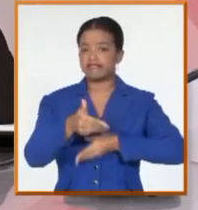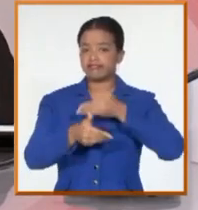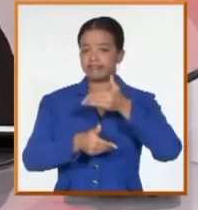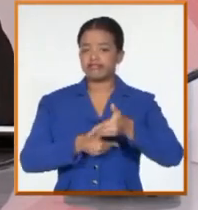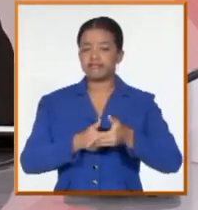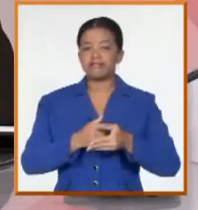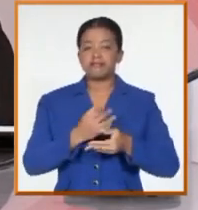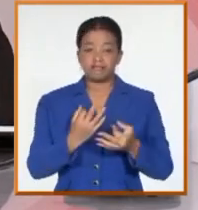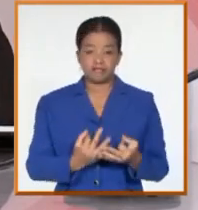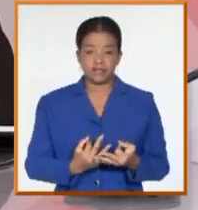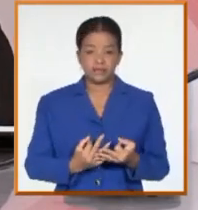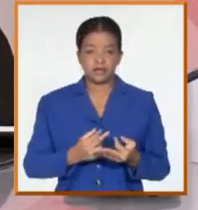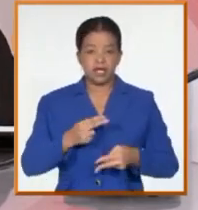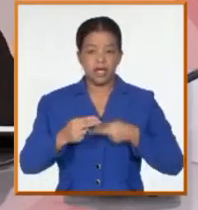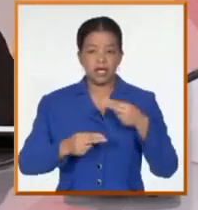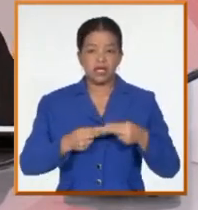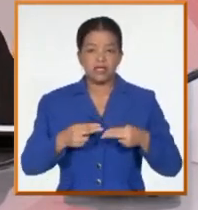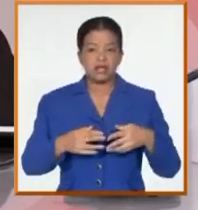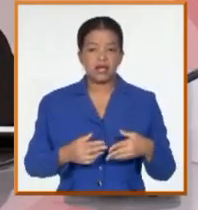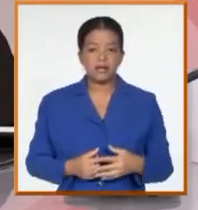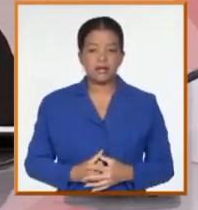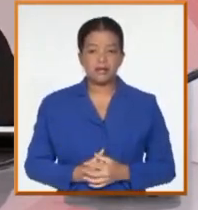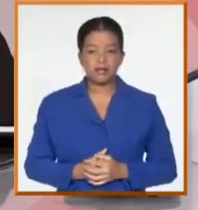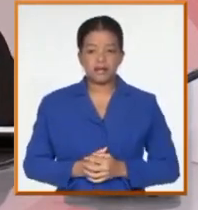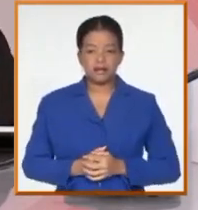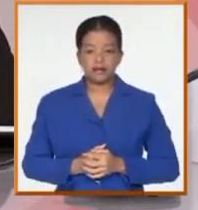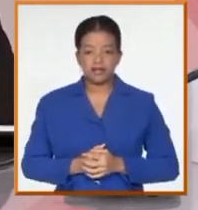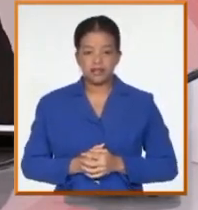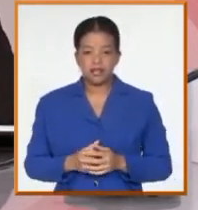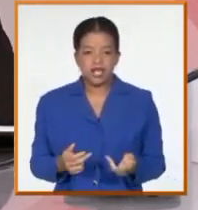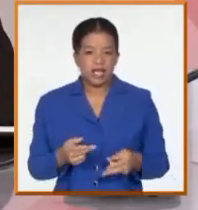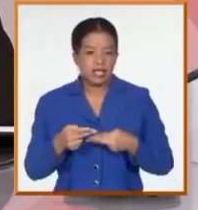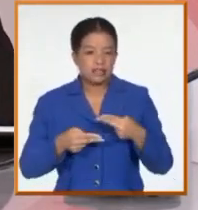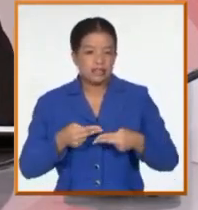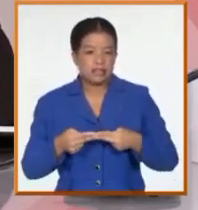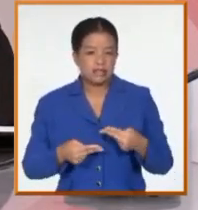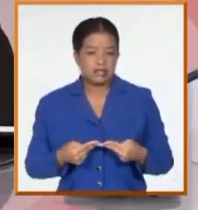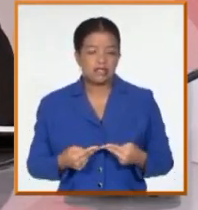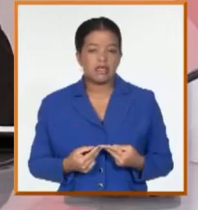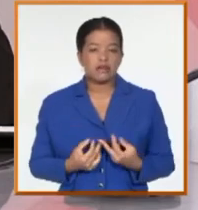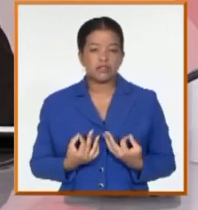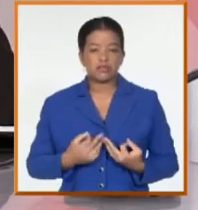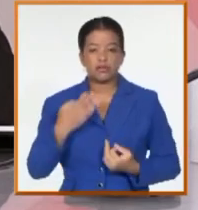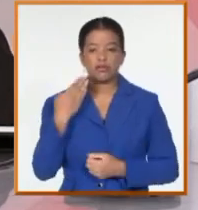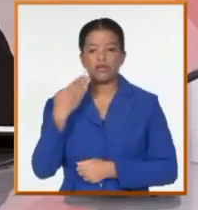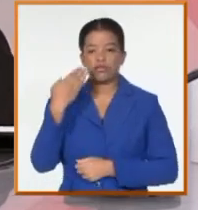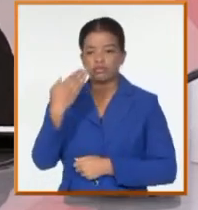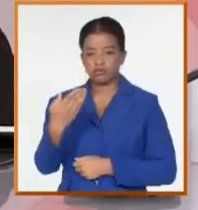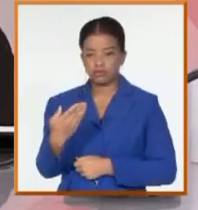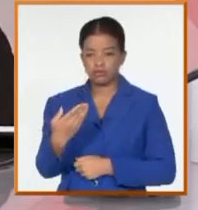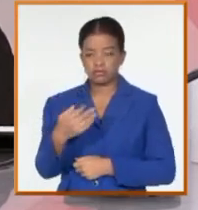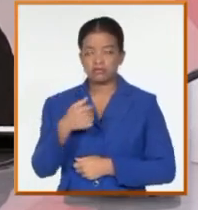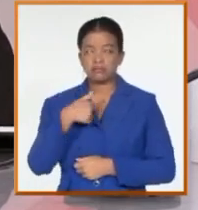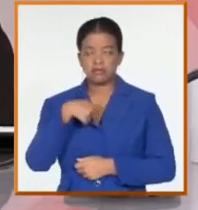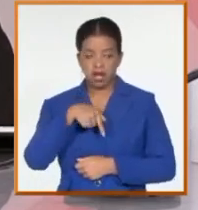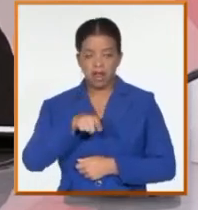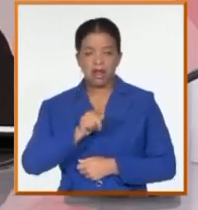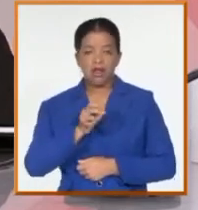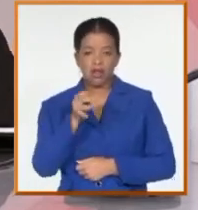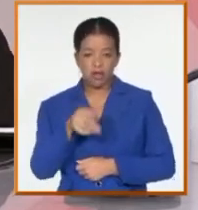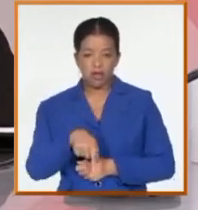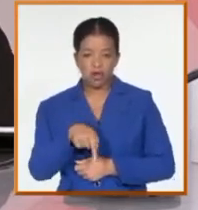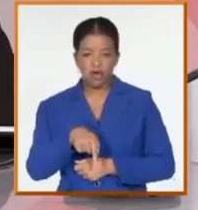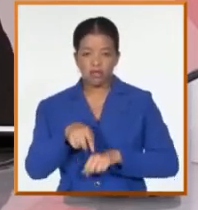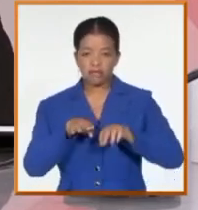pasos que se han dado Cuáles son los que vendrán en el futuro inmediato de eso estaremos hablando hoy